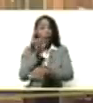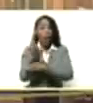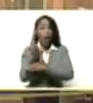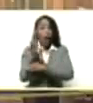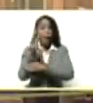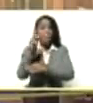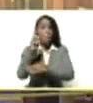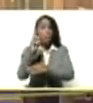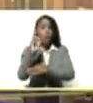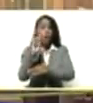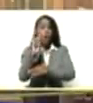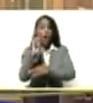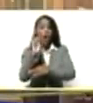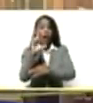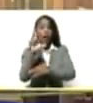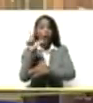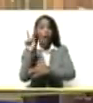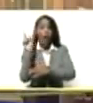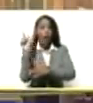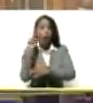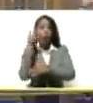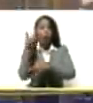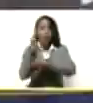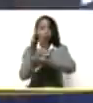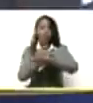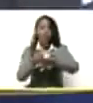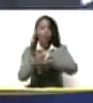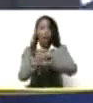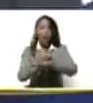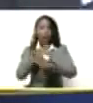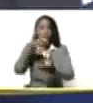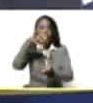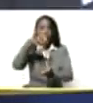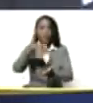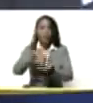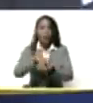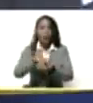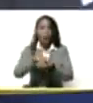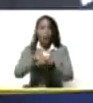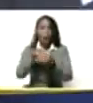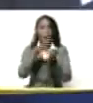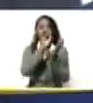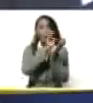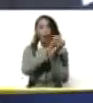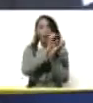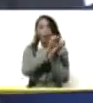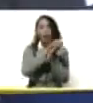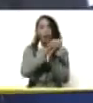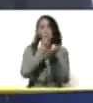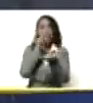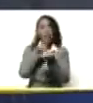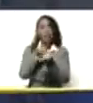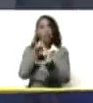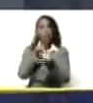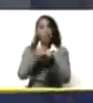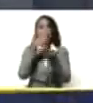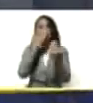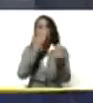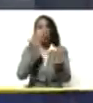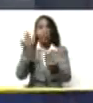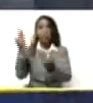a los embajadores y si algo faltaba cilia es la